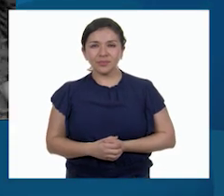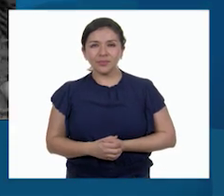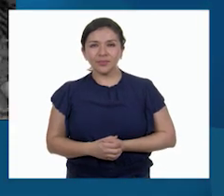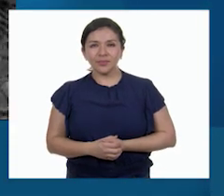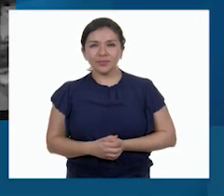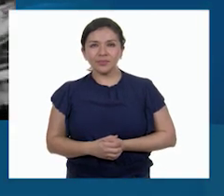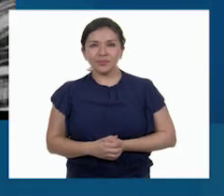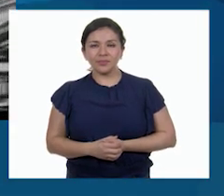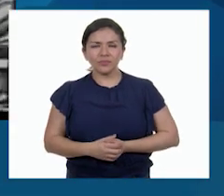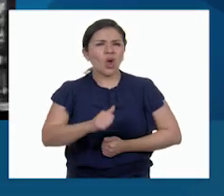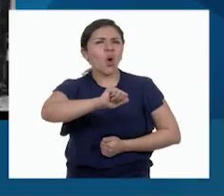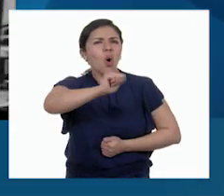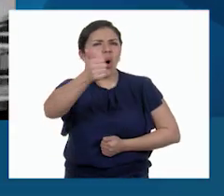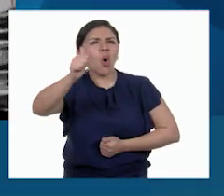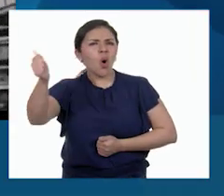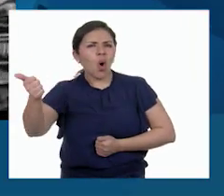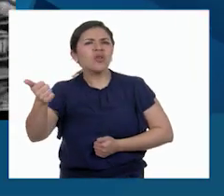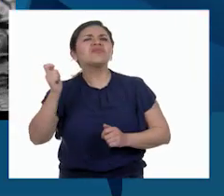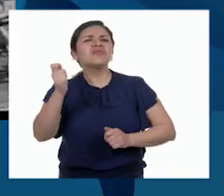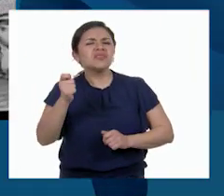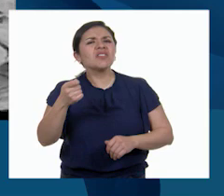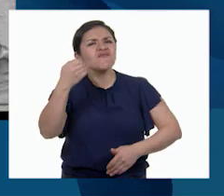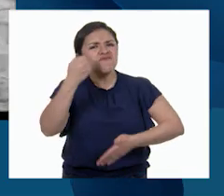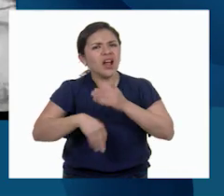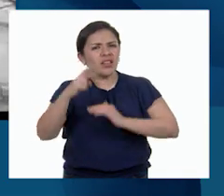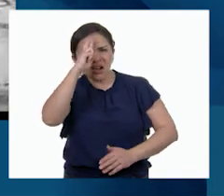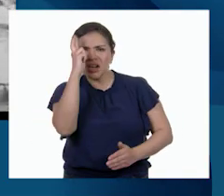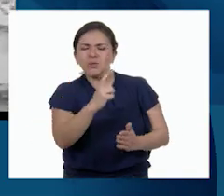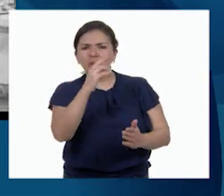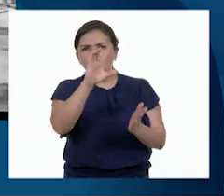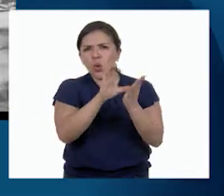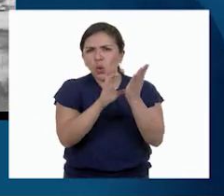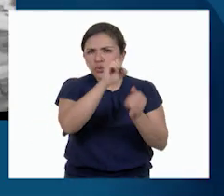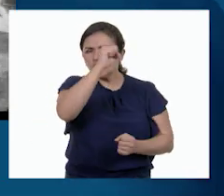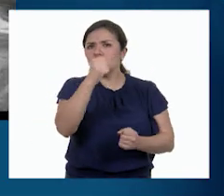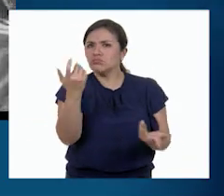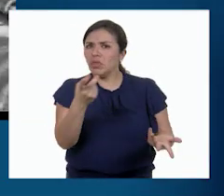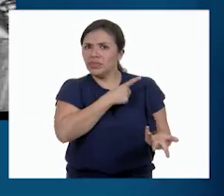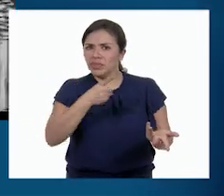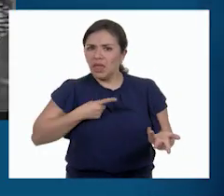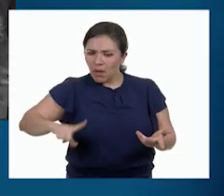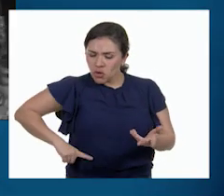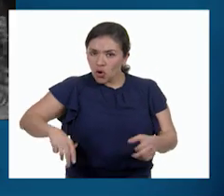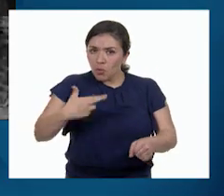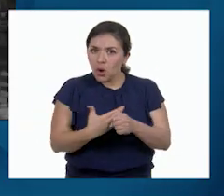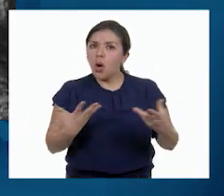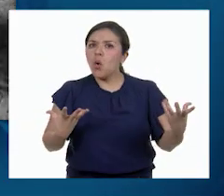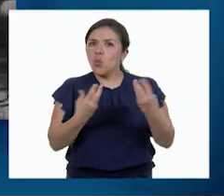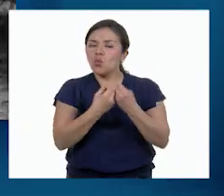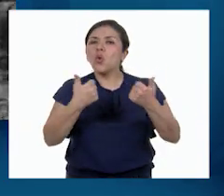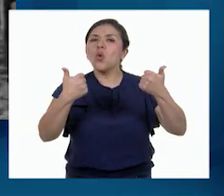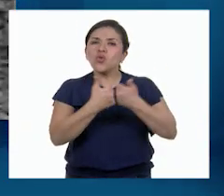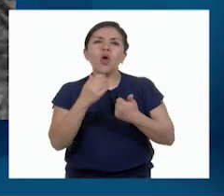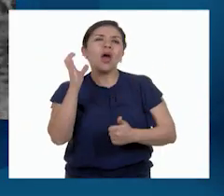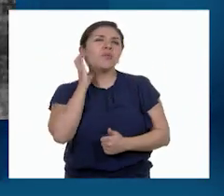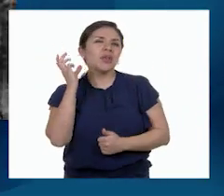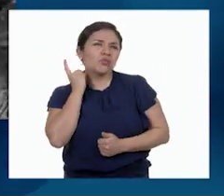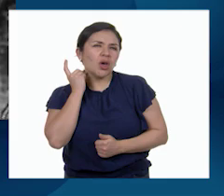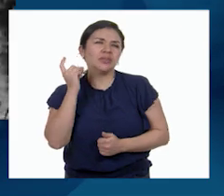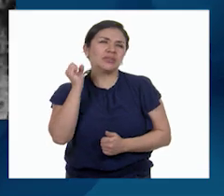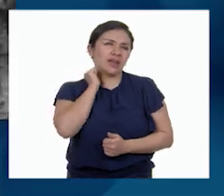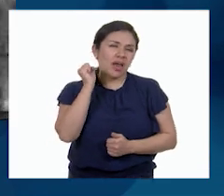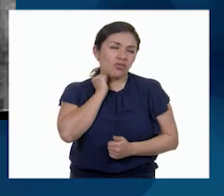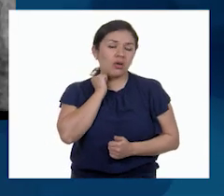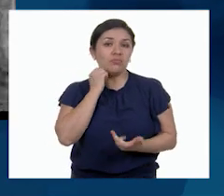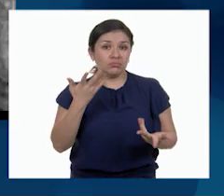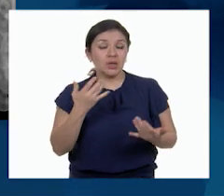En cuanto a los otros poderes, ignorando a la Constitución que lo obligaba a gobernar junto al Congreso y el Poder Judicial,